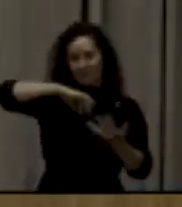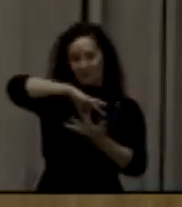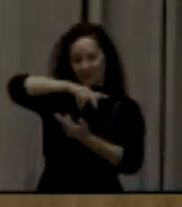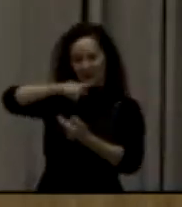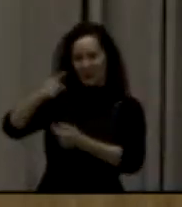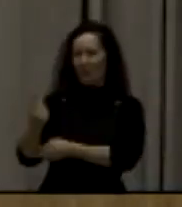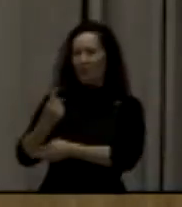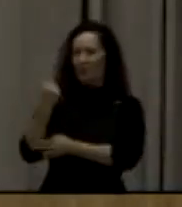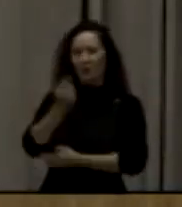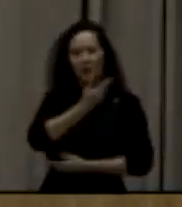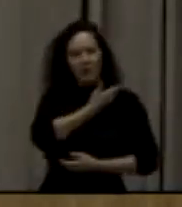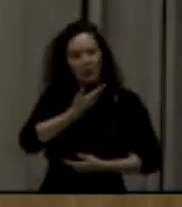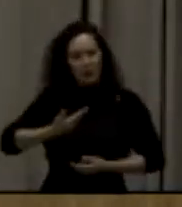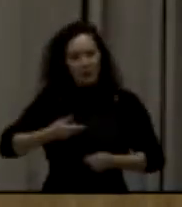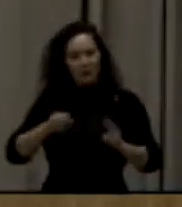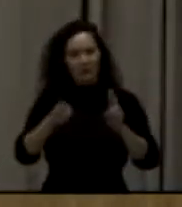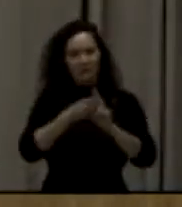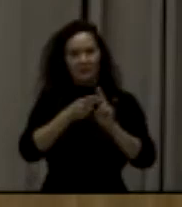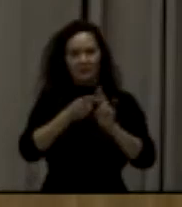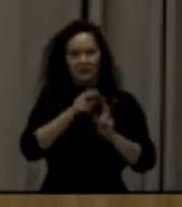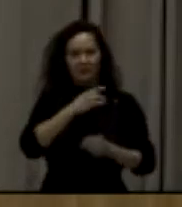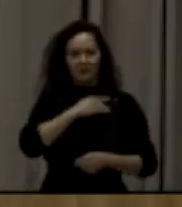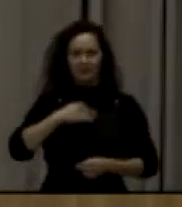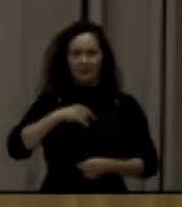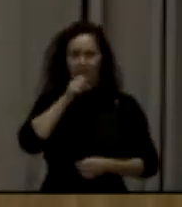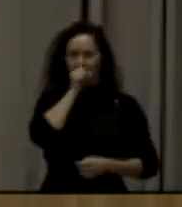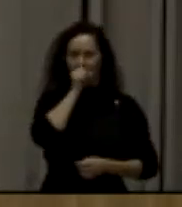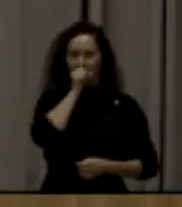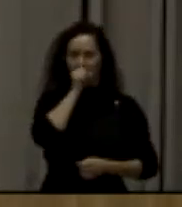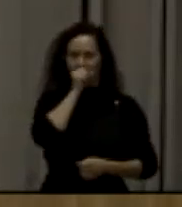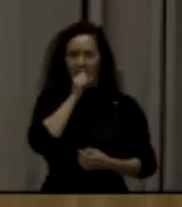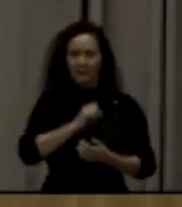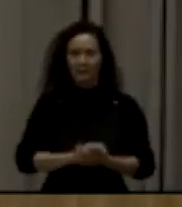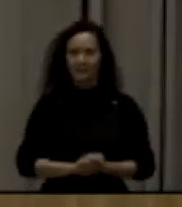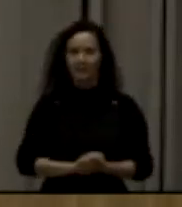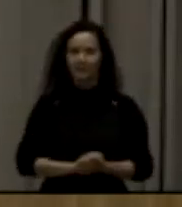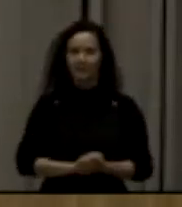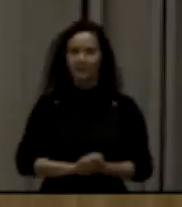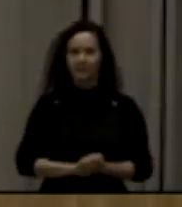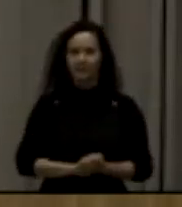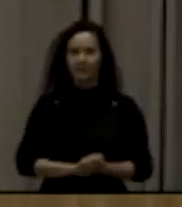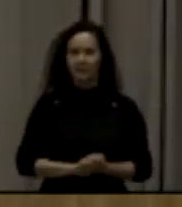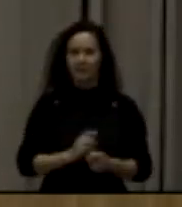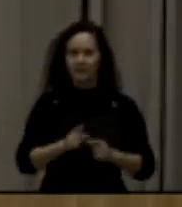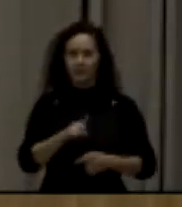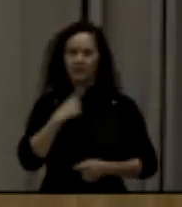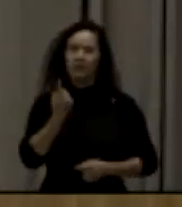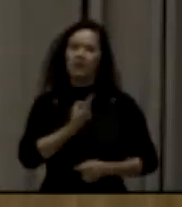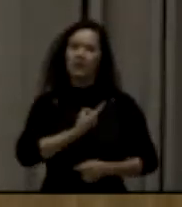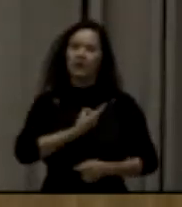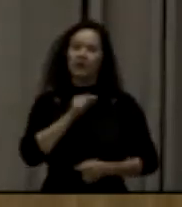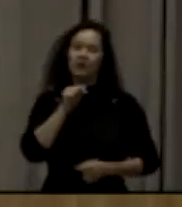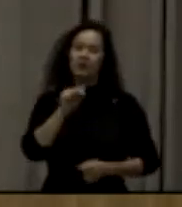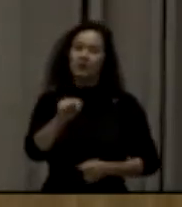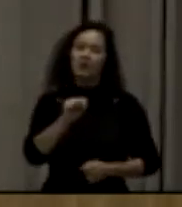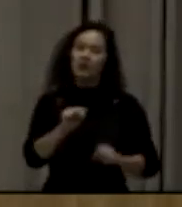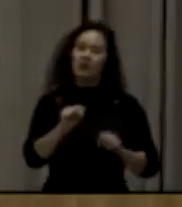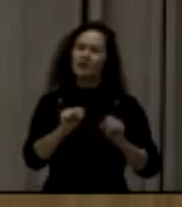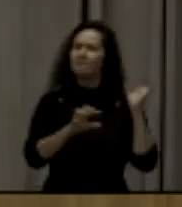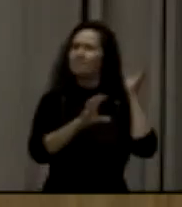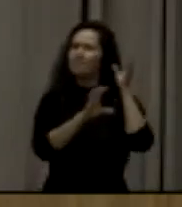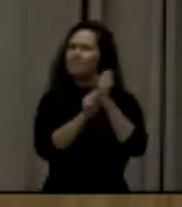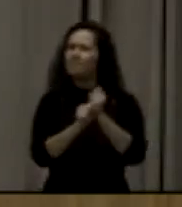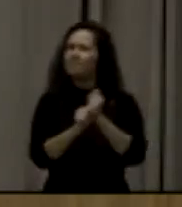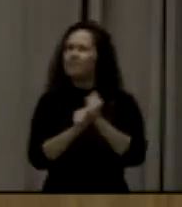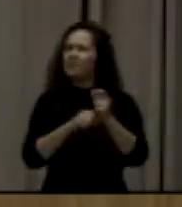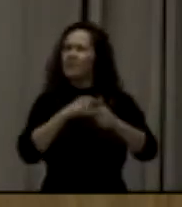Público de salud Porque habría que revisar que hemos hecho que